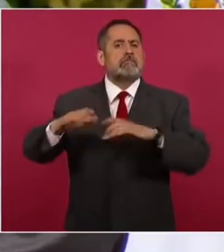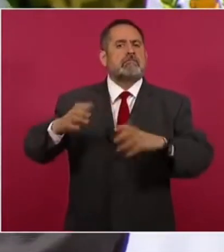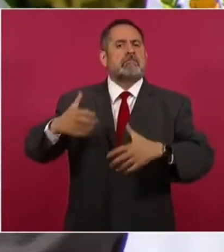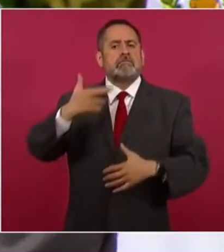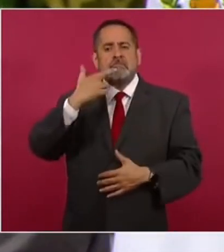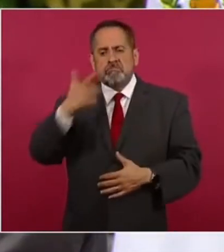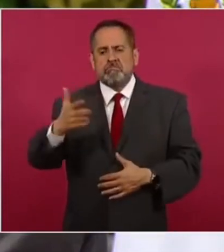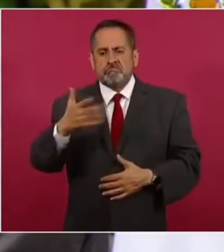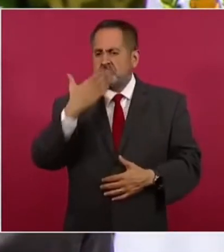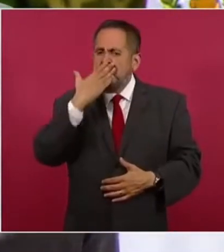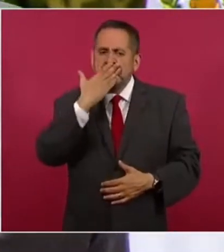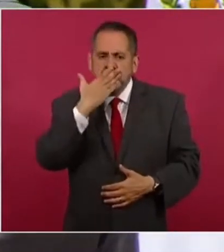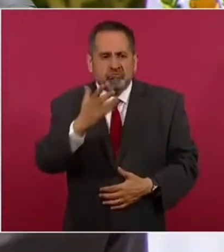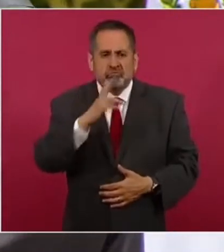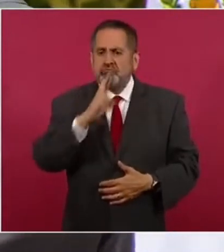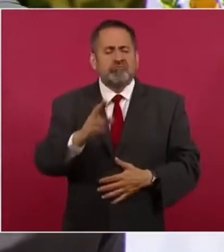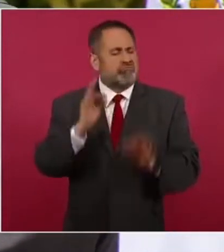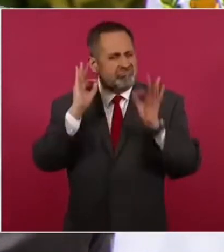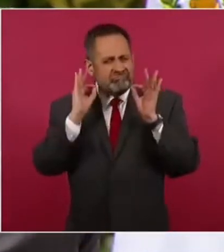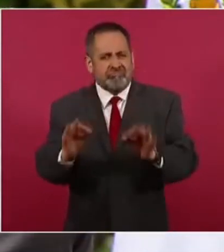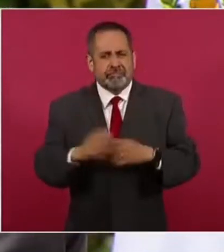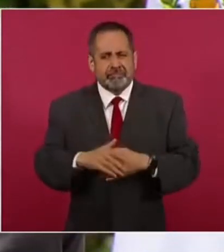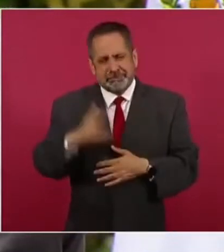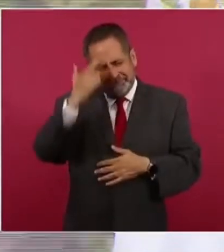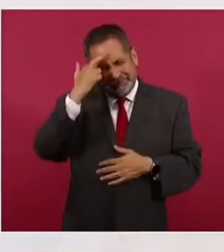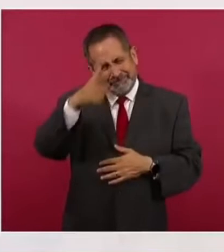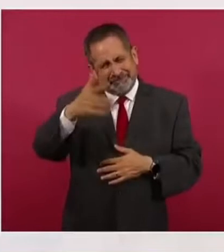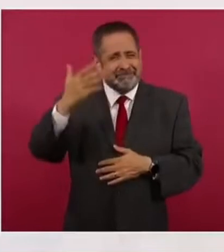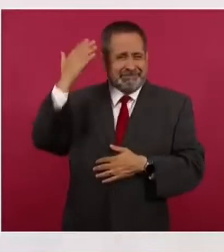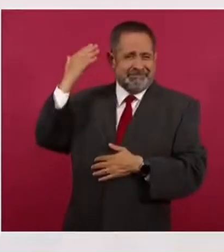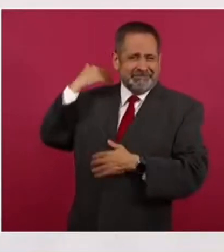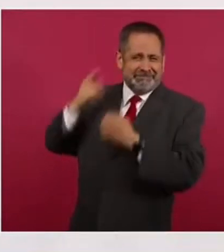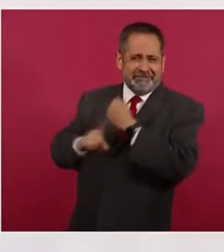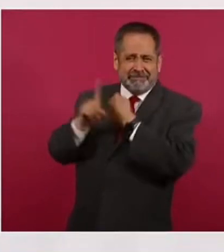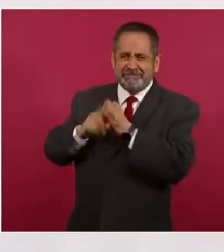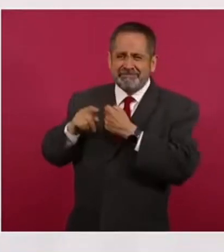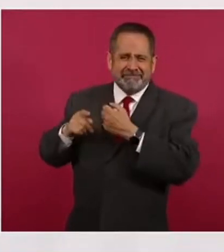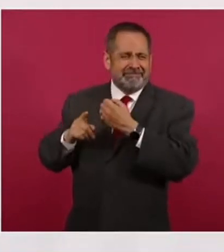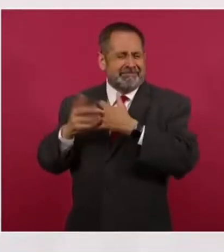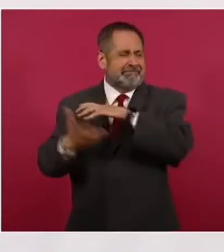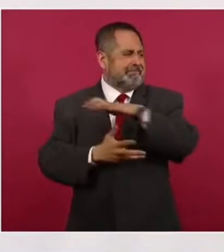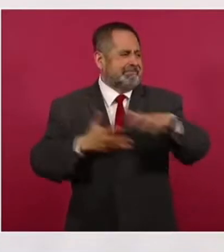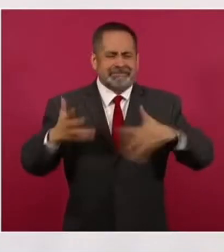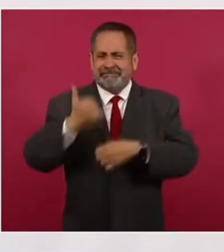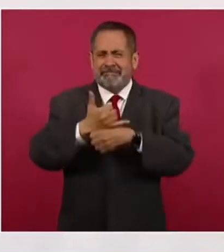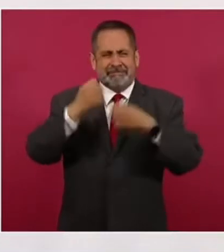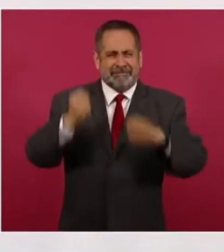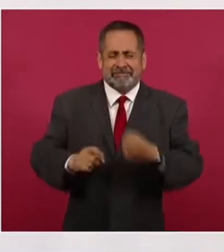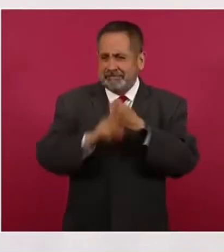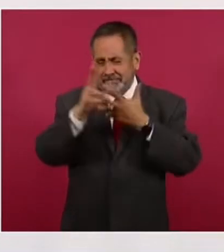enfrentar con buenos resultados el grave problema que heredamos de inseguridad y de